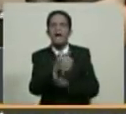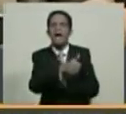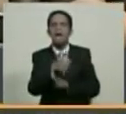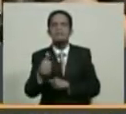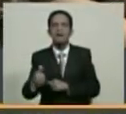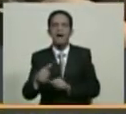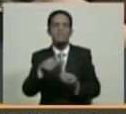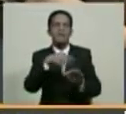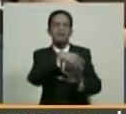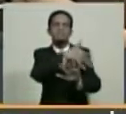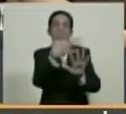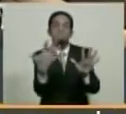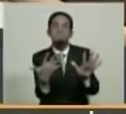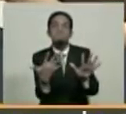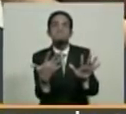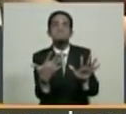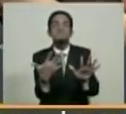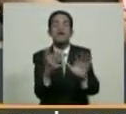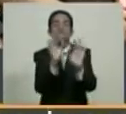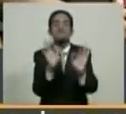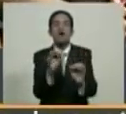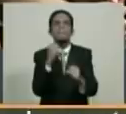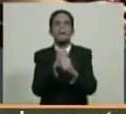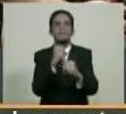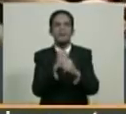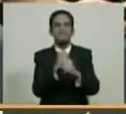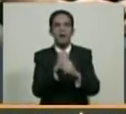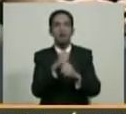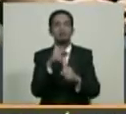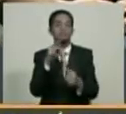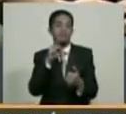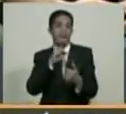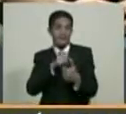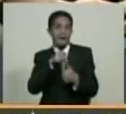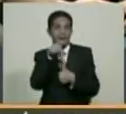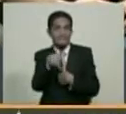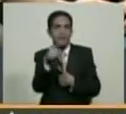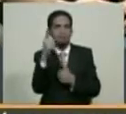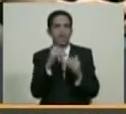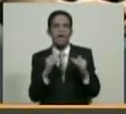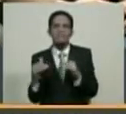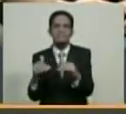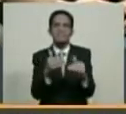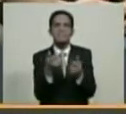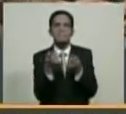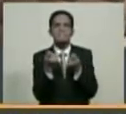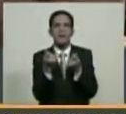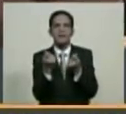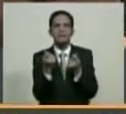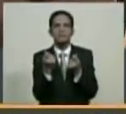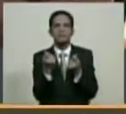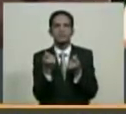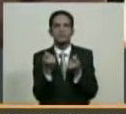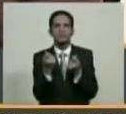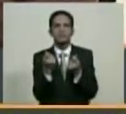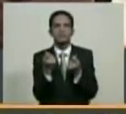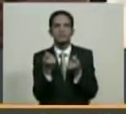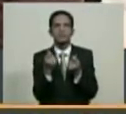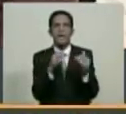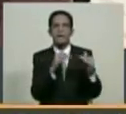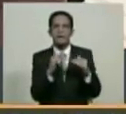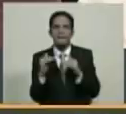10 líneas estratégicas. Y esta es una de las líneas, estabilidad de los precios, estabilidad de los